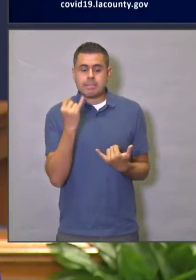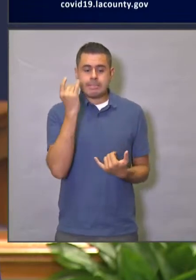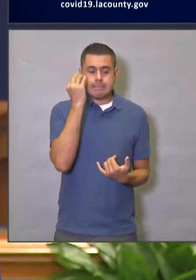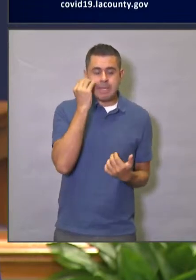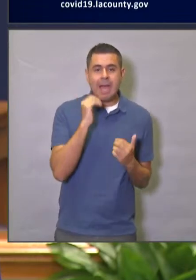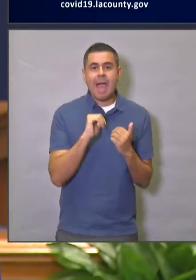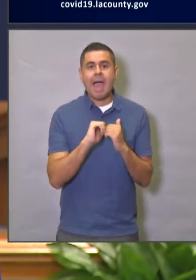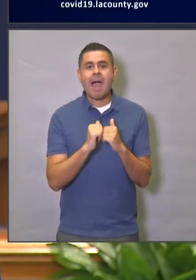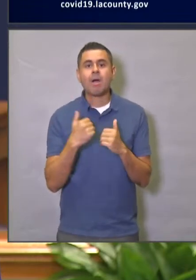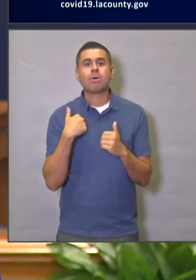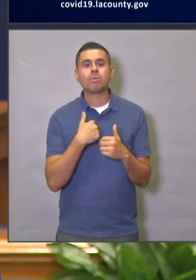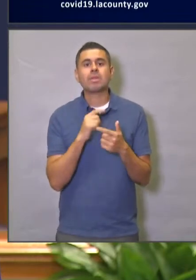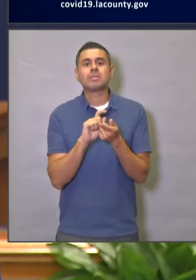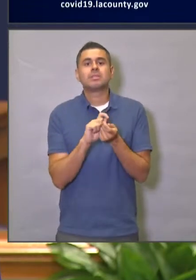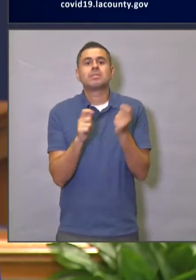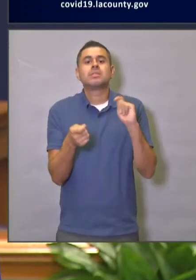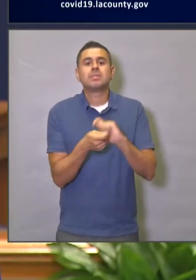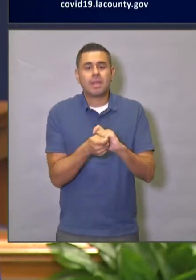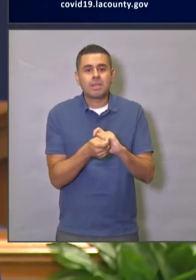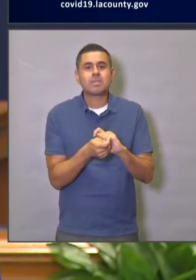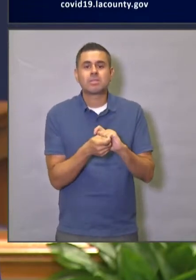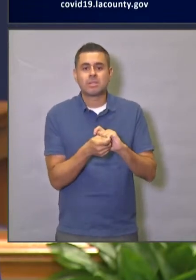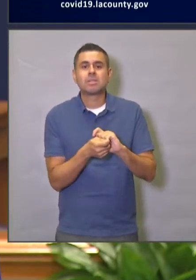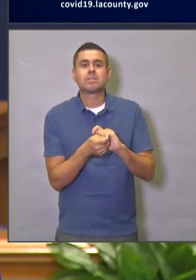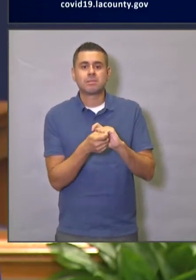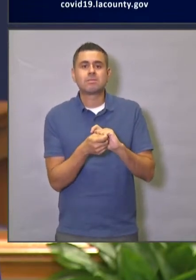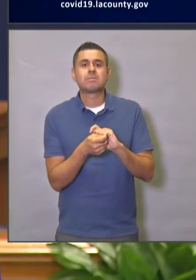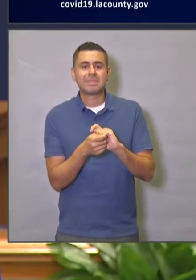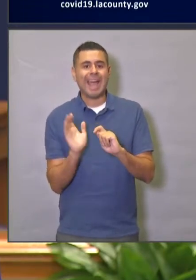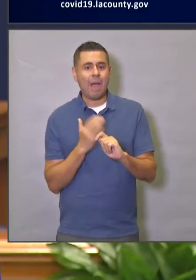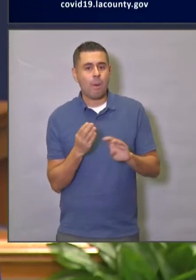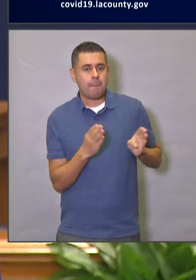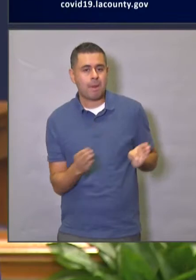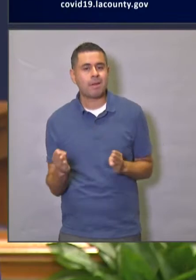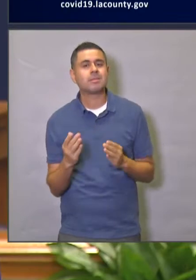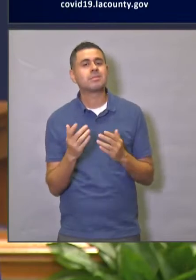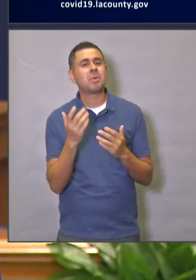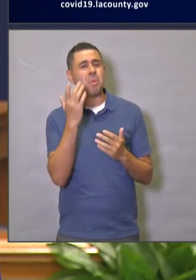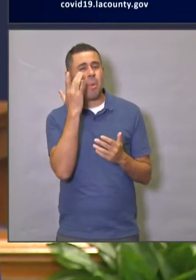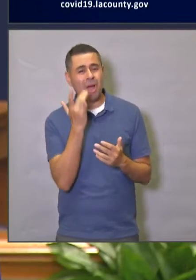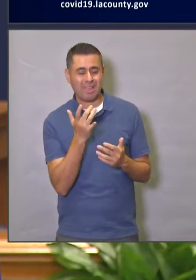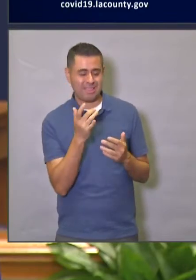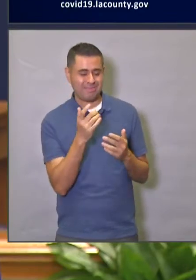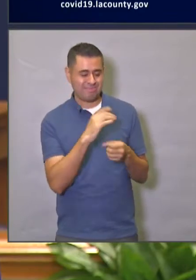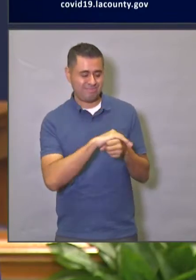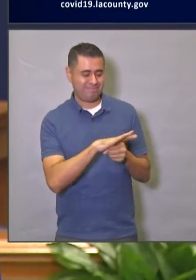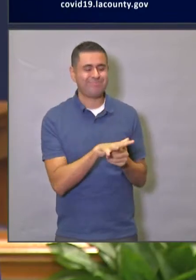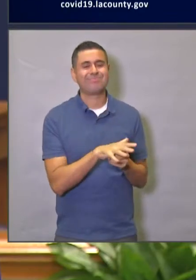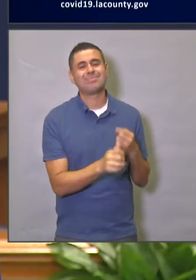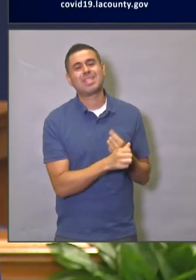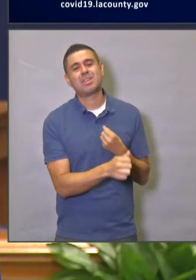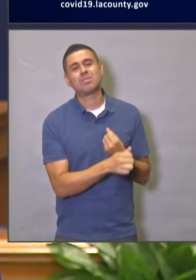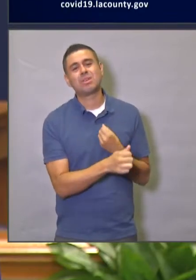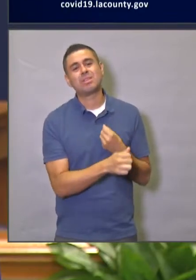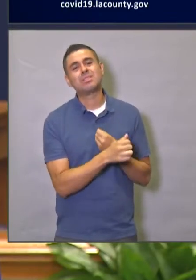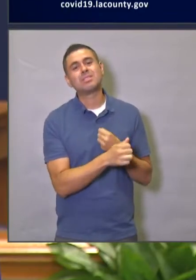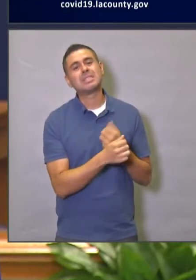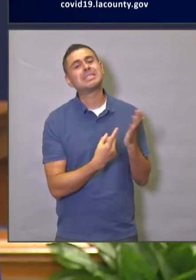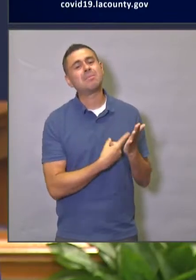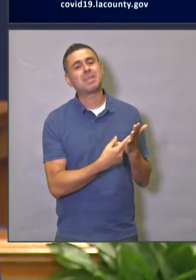modificar nuestros planes para reducir el riesgo de transmitir un virus peligroso y a veces